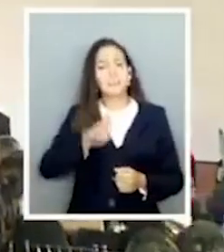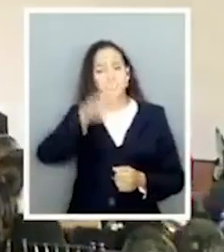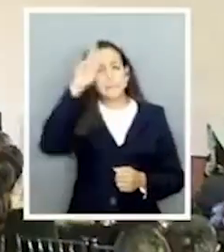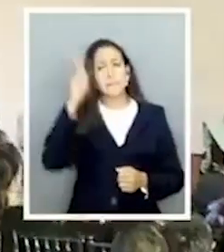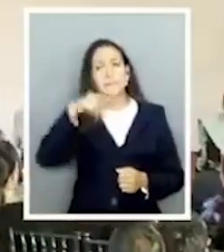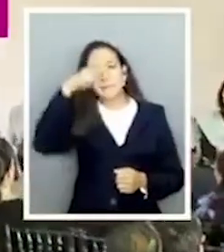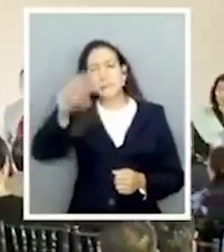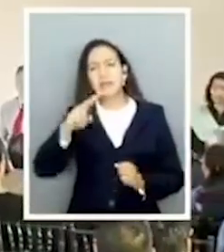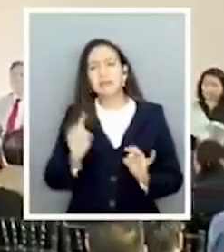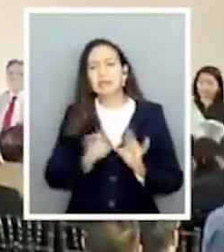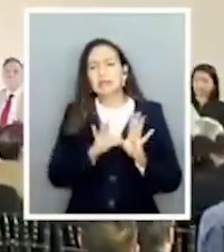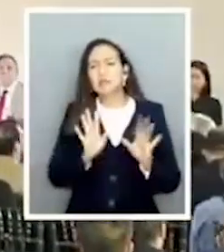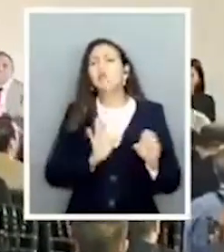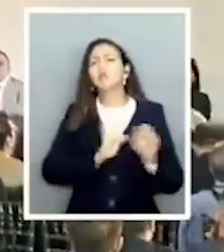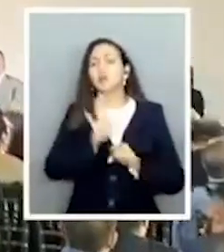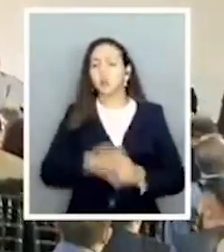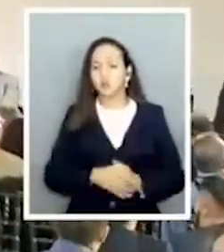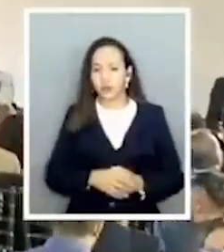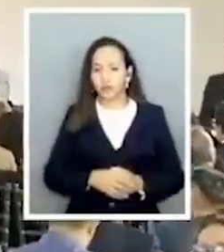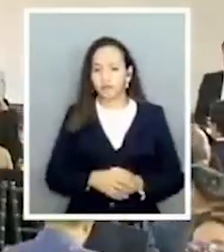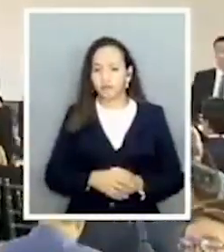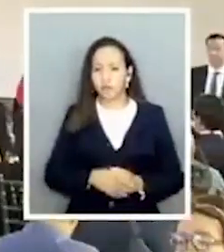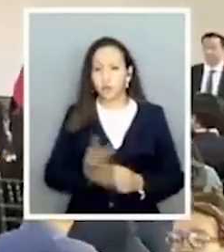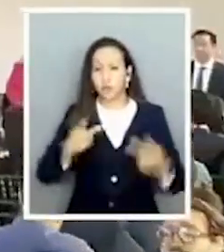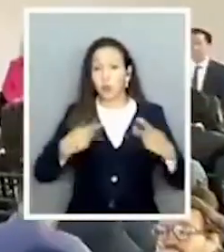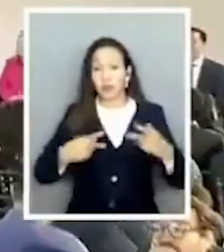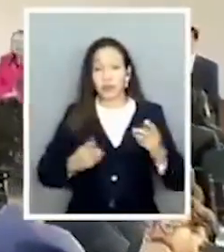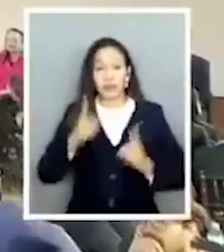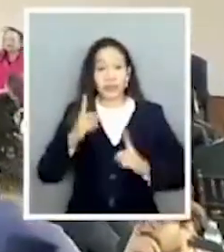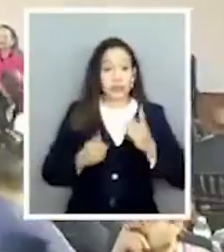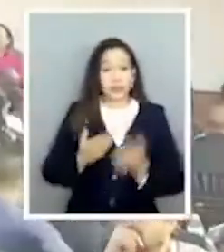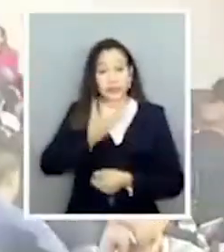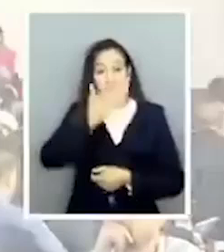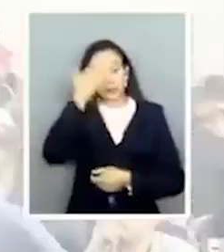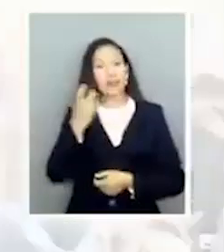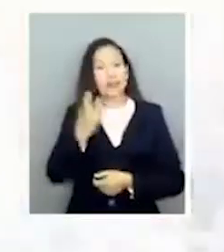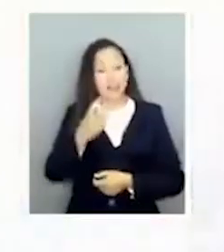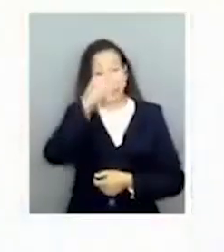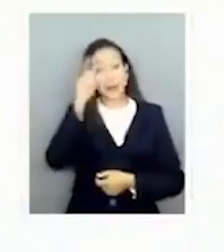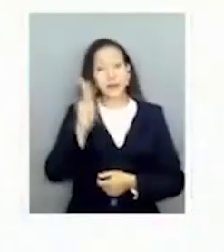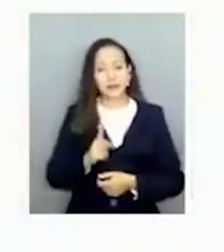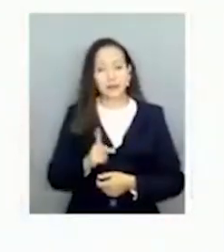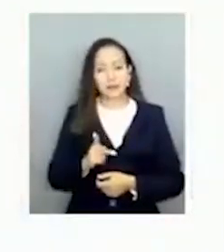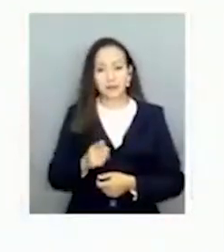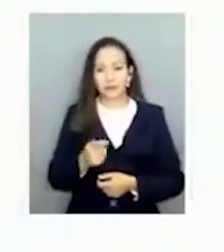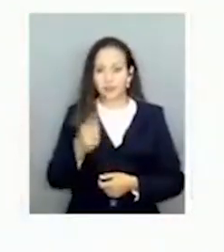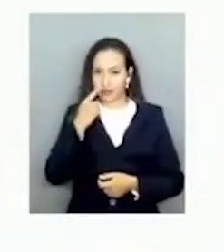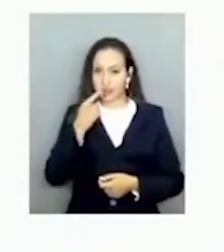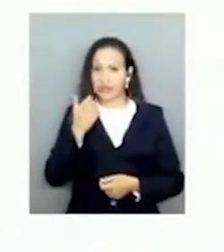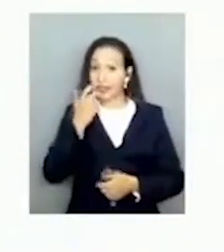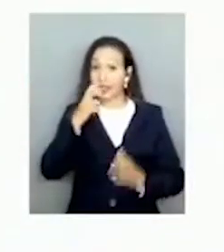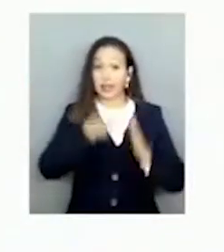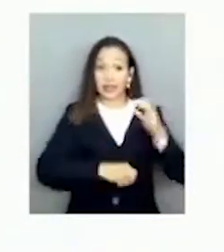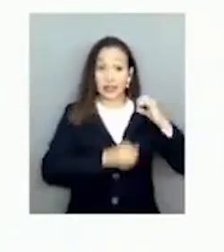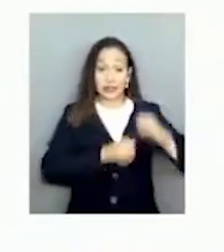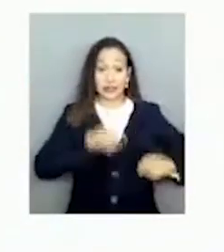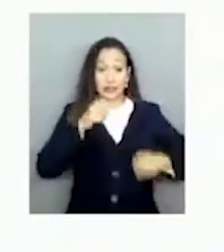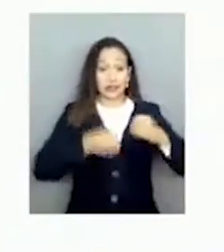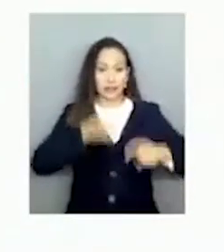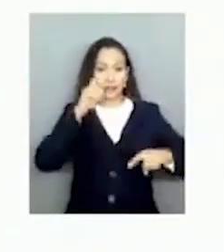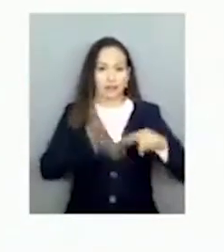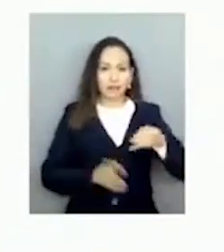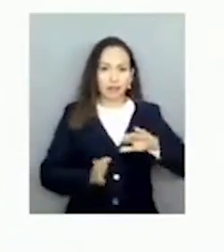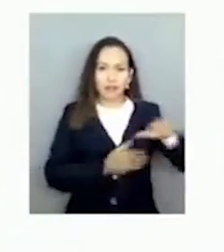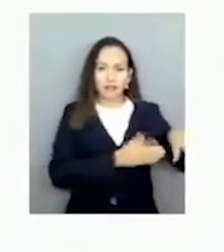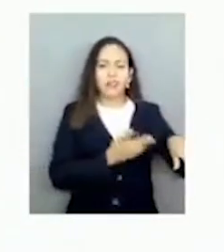la reforma judicial. En la clausura del Encuentro Nacional para una Agenda de Seguridad y Justicia, afirmó que, aun cuando es necesario un cambio, este